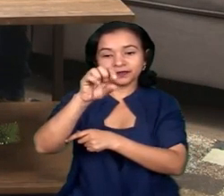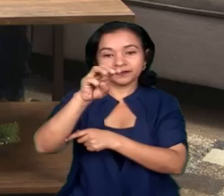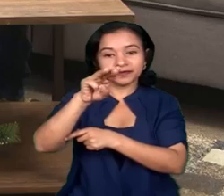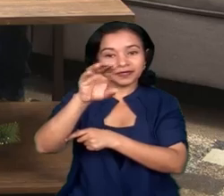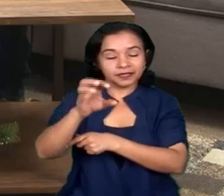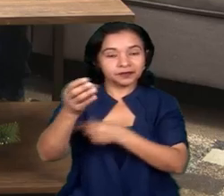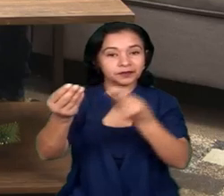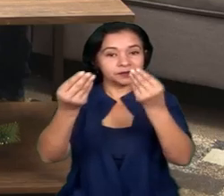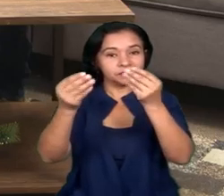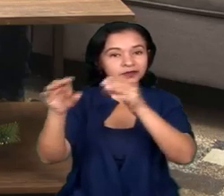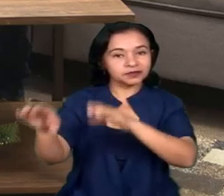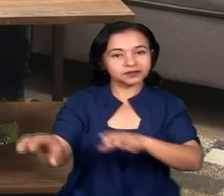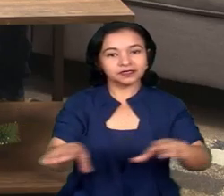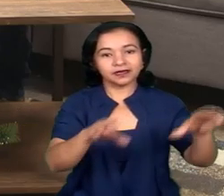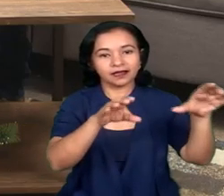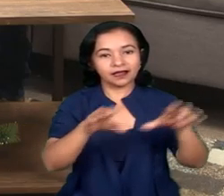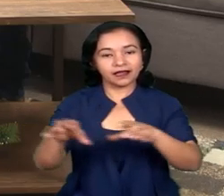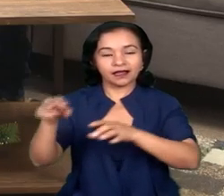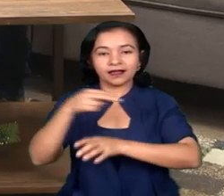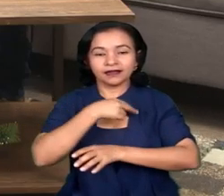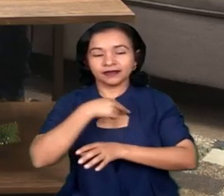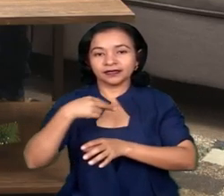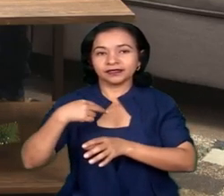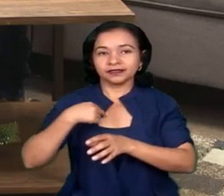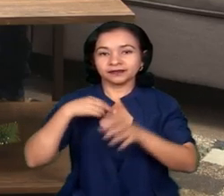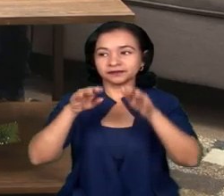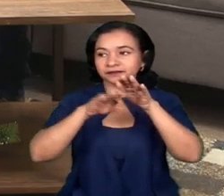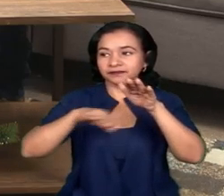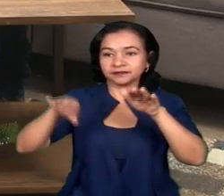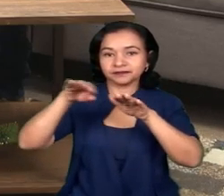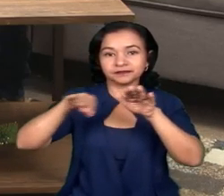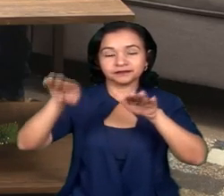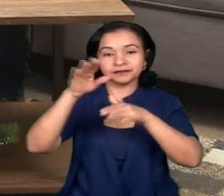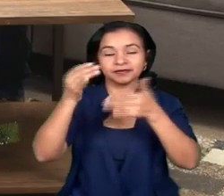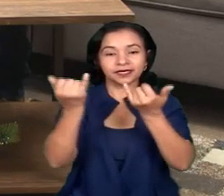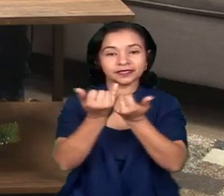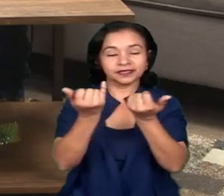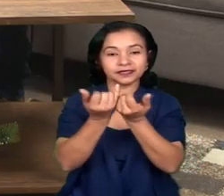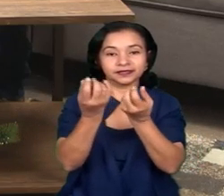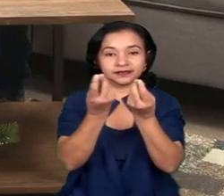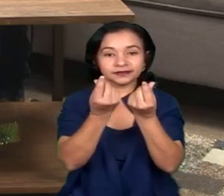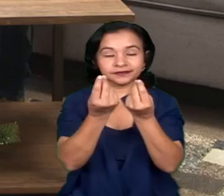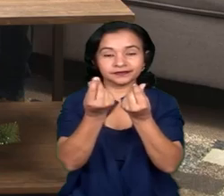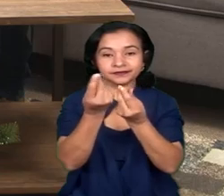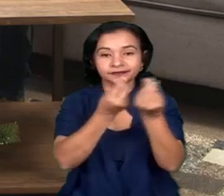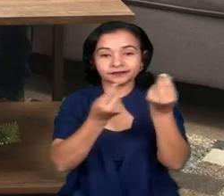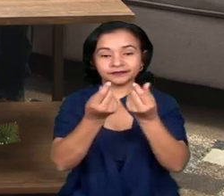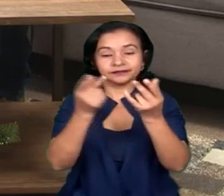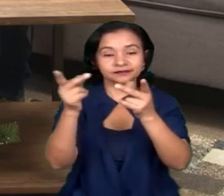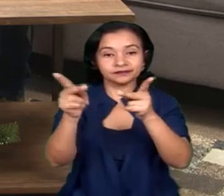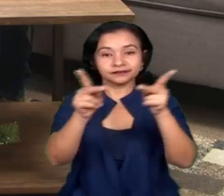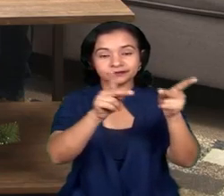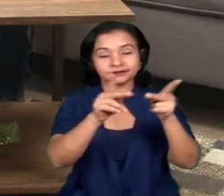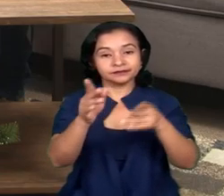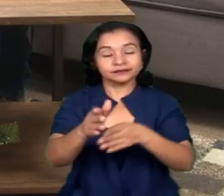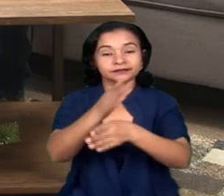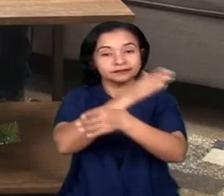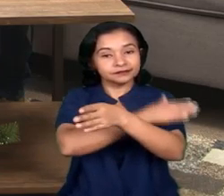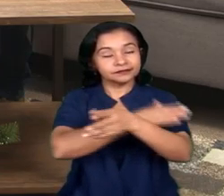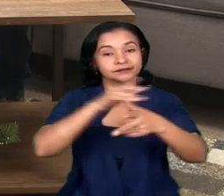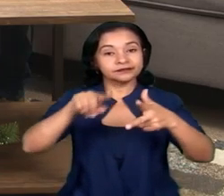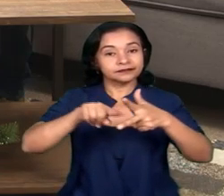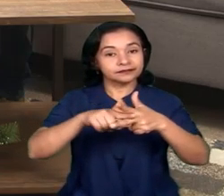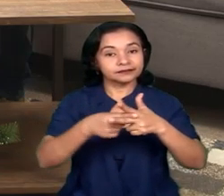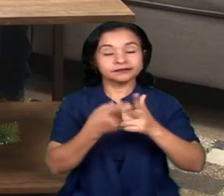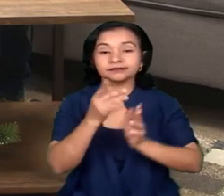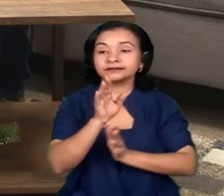muchas actividades. Multiplicados en todo el quehacer del sector económico y del sector empresarial. Antes de iniciar el proceso